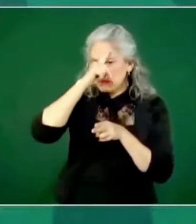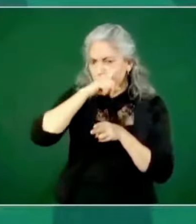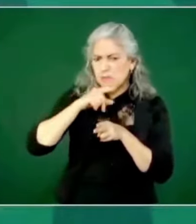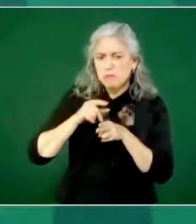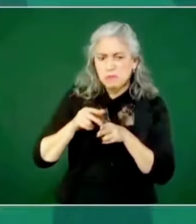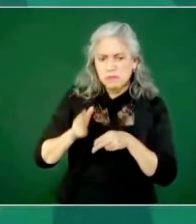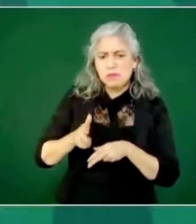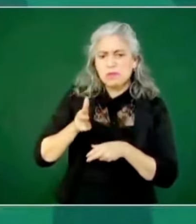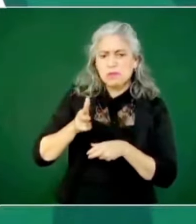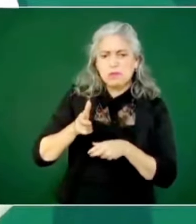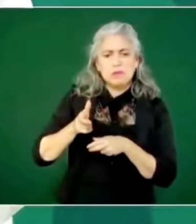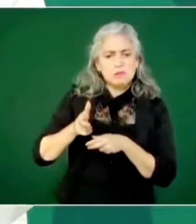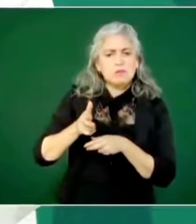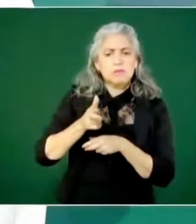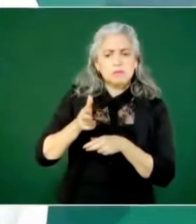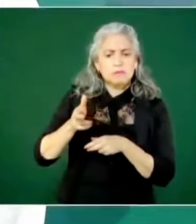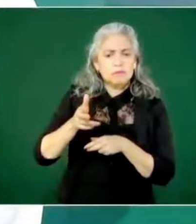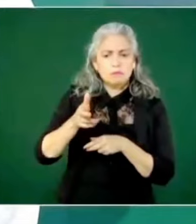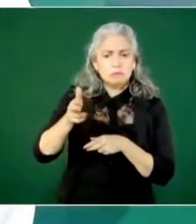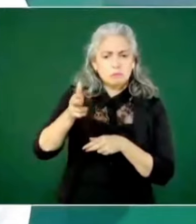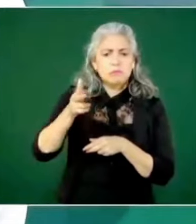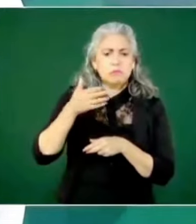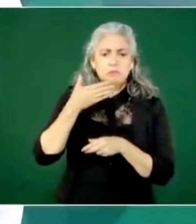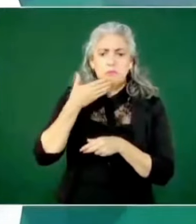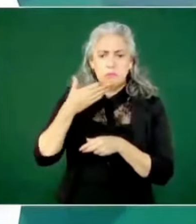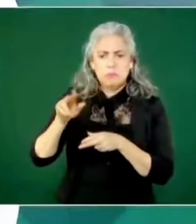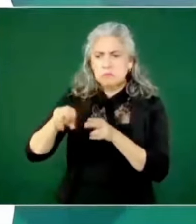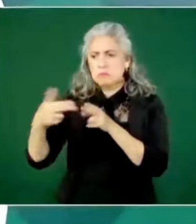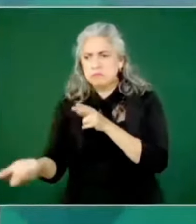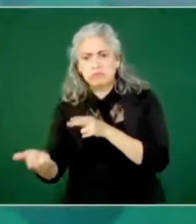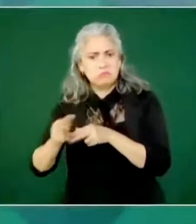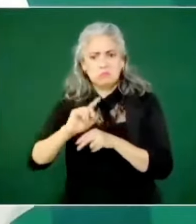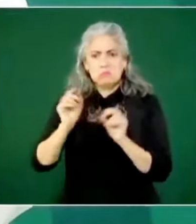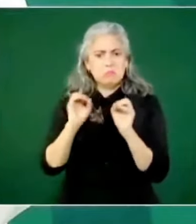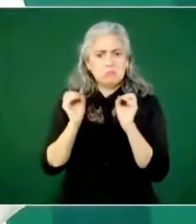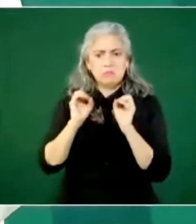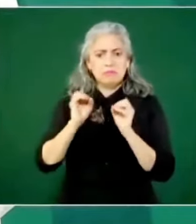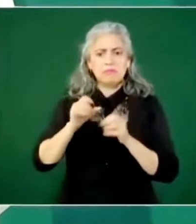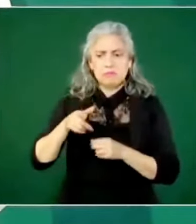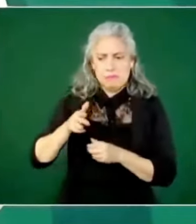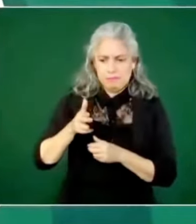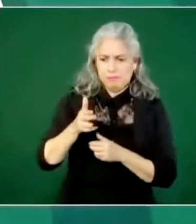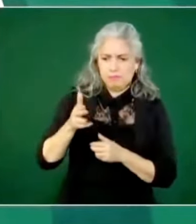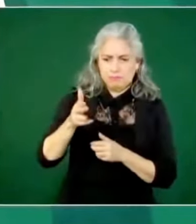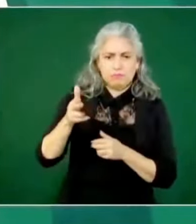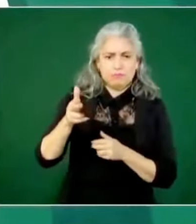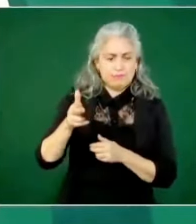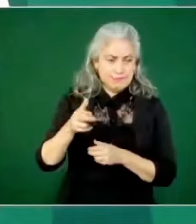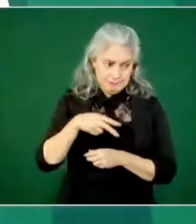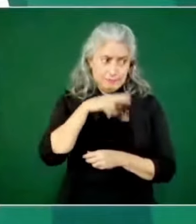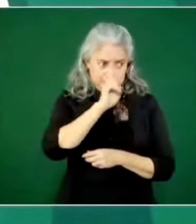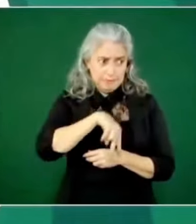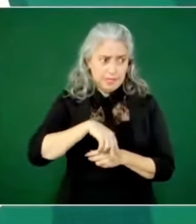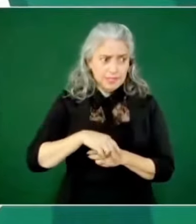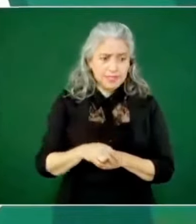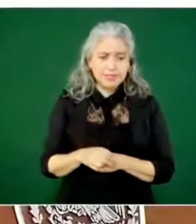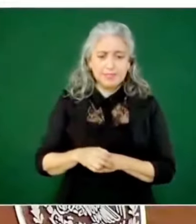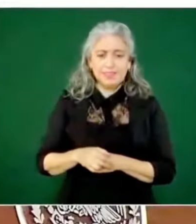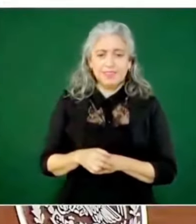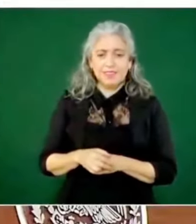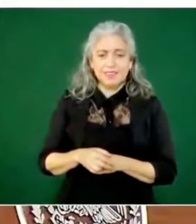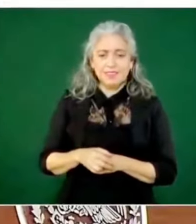sin desbarrancarse. ¿No es cierto? Le dice Juárez al secretario,